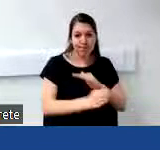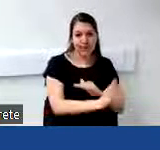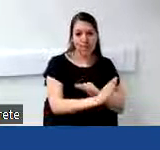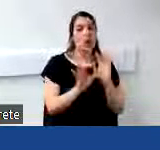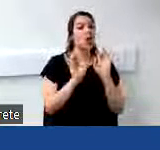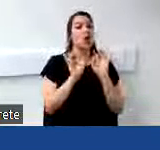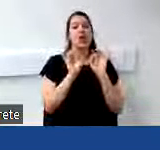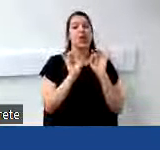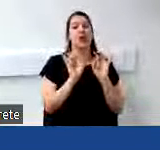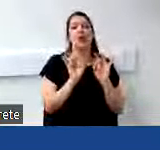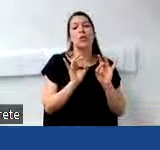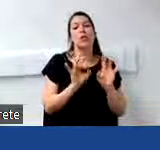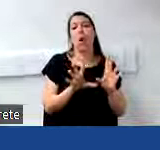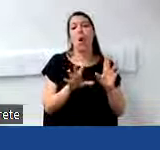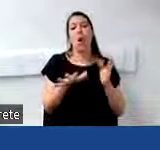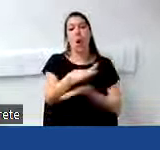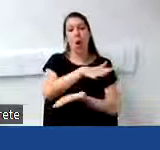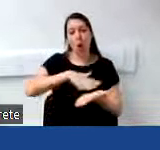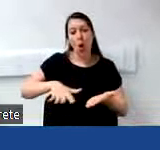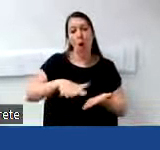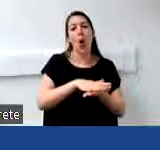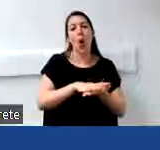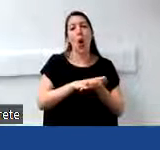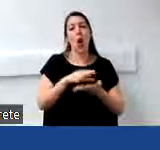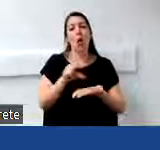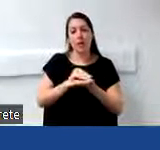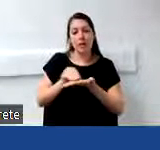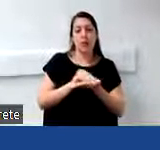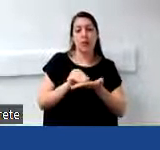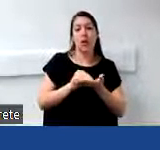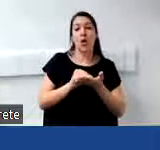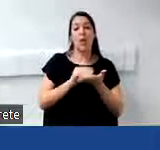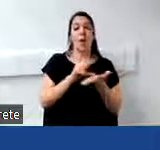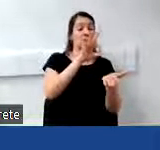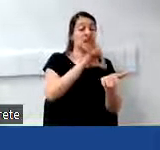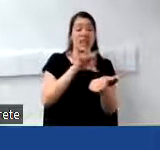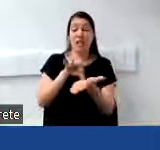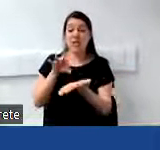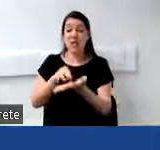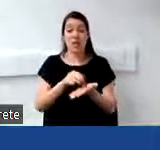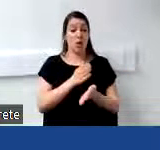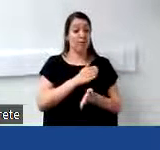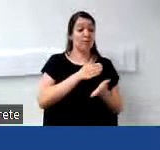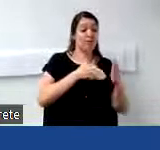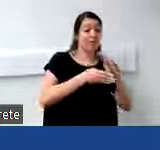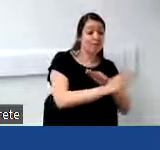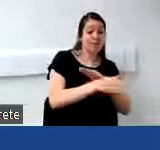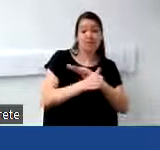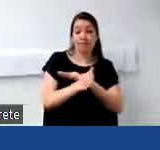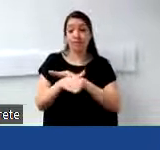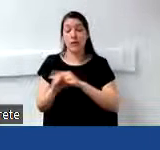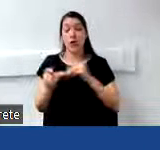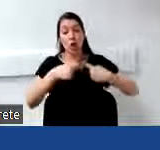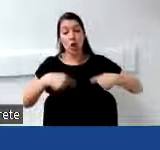solamente, bueno, lo que tiene que ver con el hall, la recepción, sino, bueno, cómo ingresamos a los distintos servicios, a los consultorios,